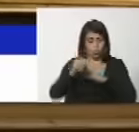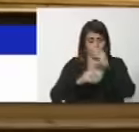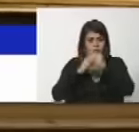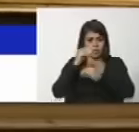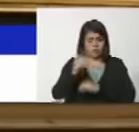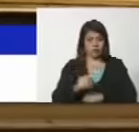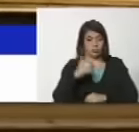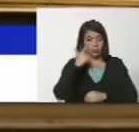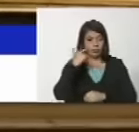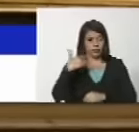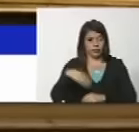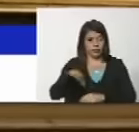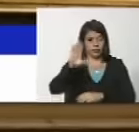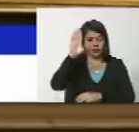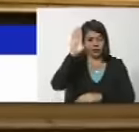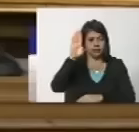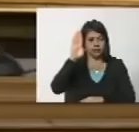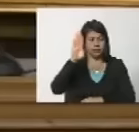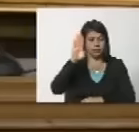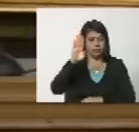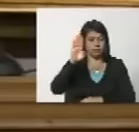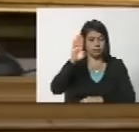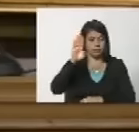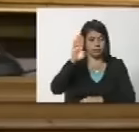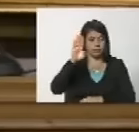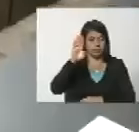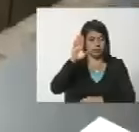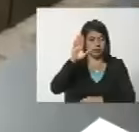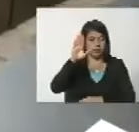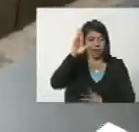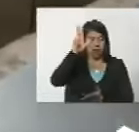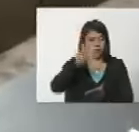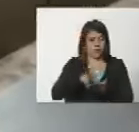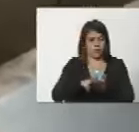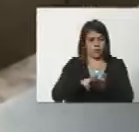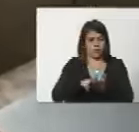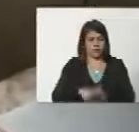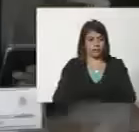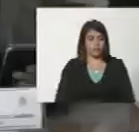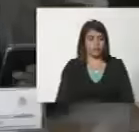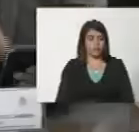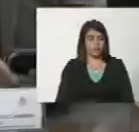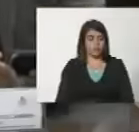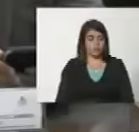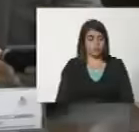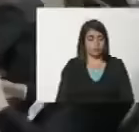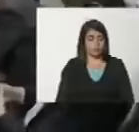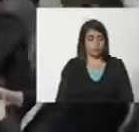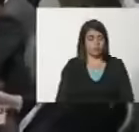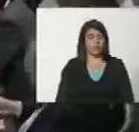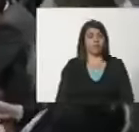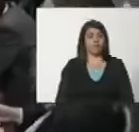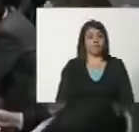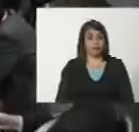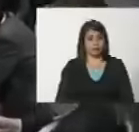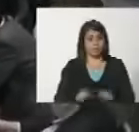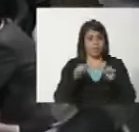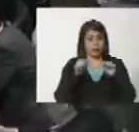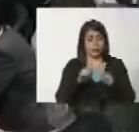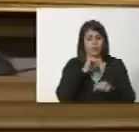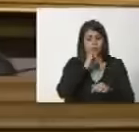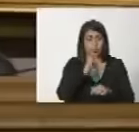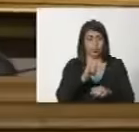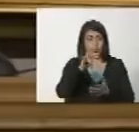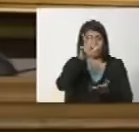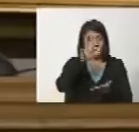sírvanse manifestarlo con la señal de costumbre. Queda aprobado. En consecuencia, se